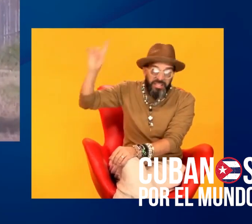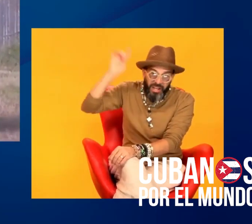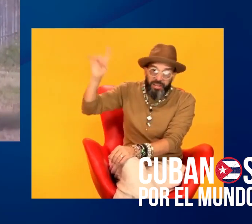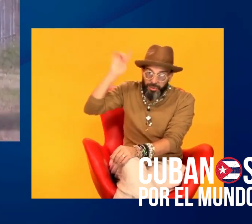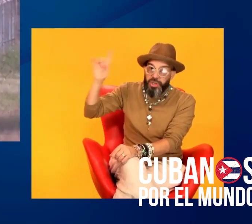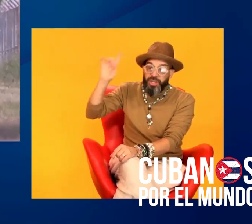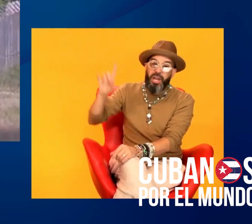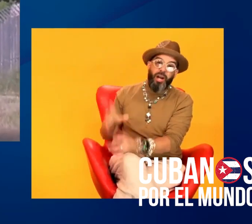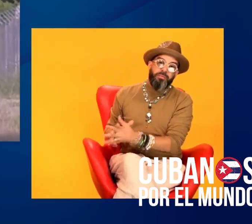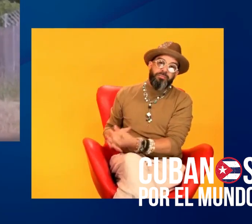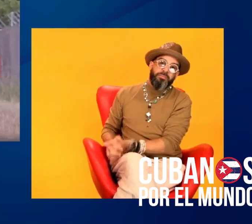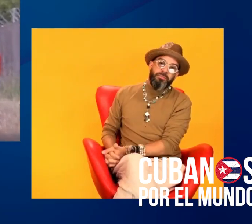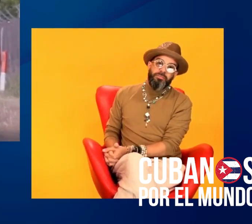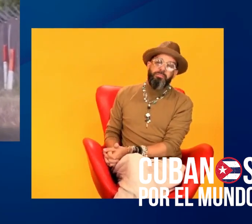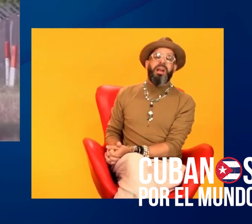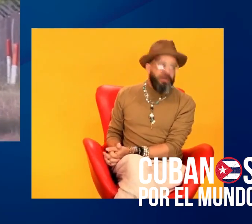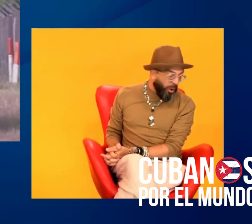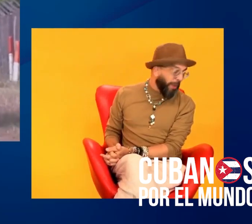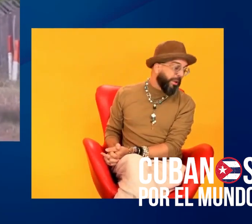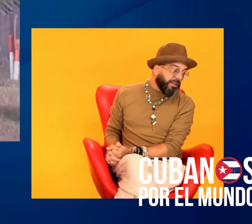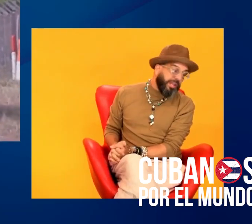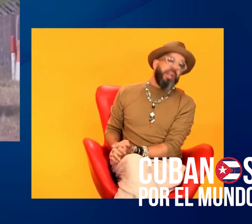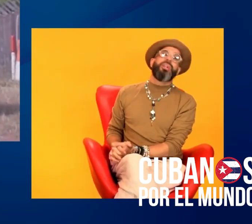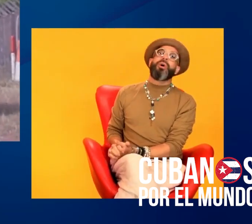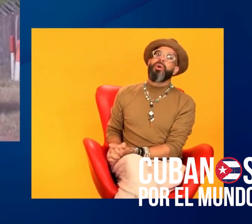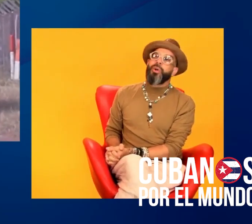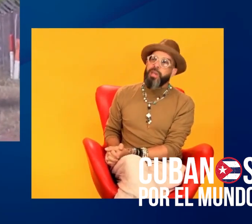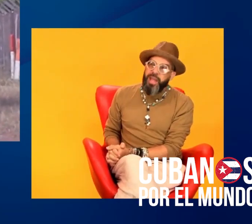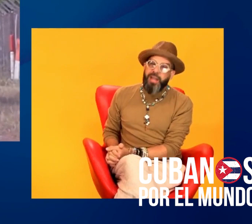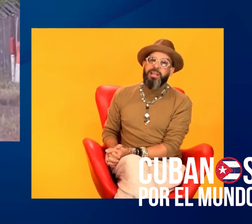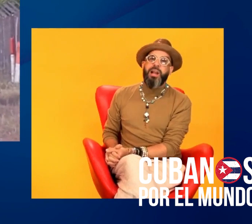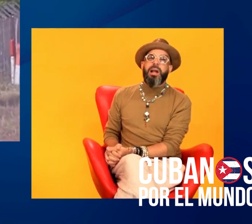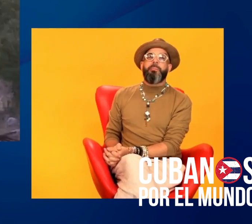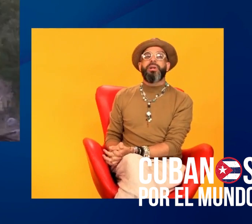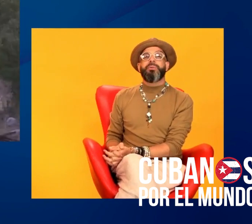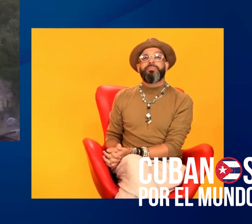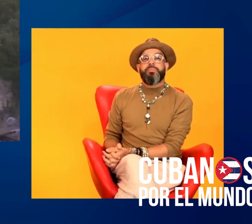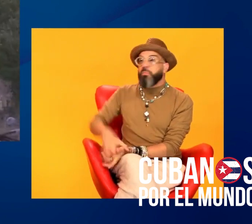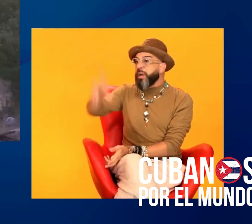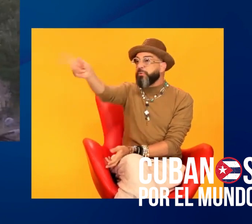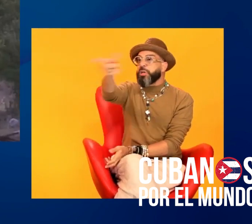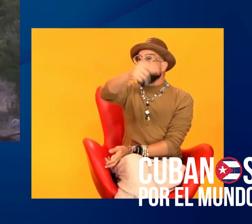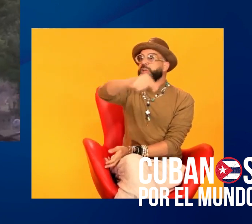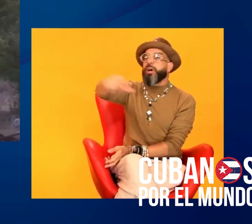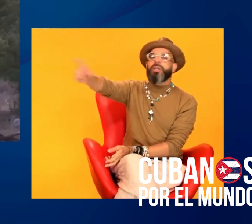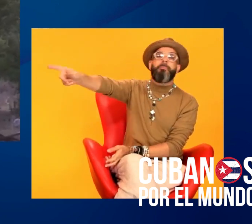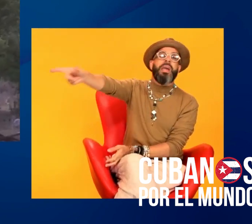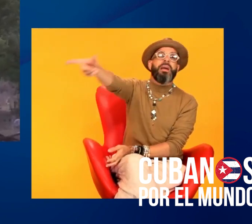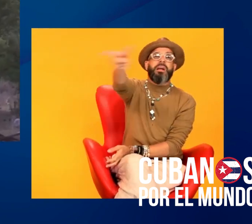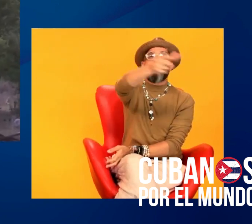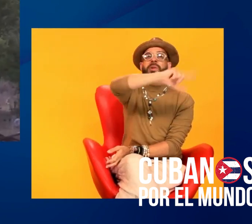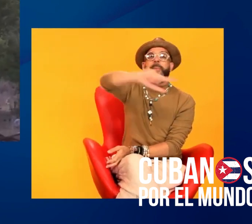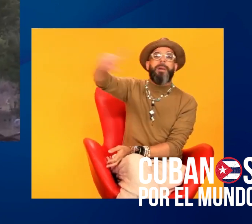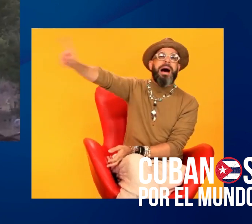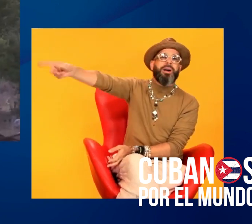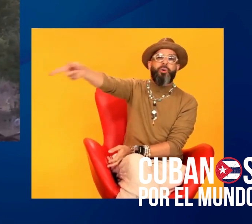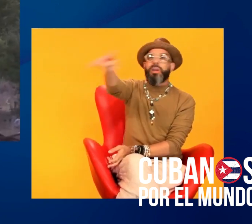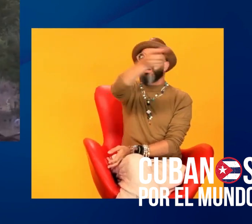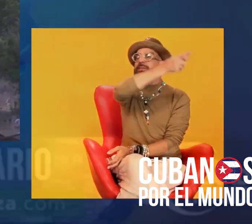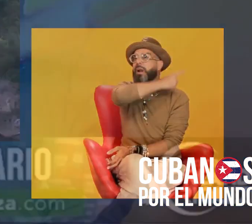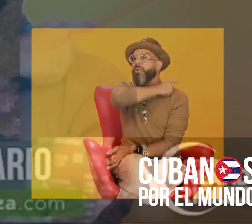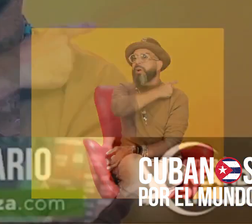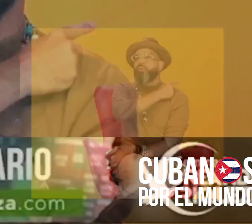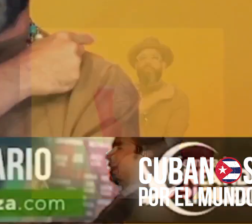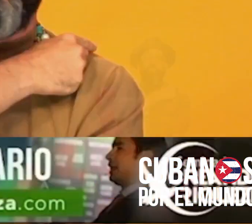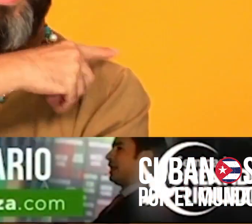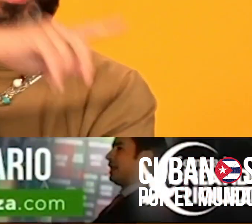antes de que sucediera. Venimos advirtiendo que este es el camino. Mira un tiroteo también en unos barcos que ya